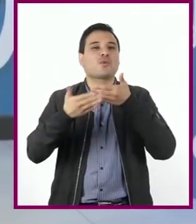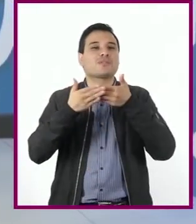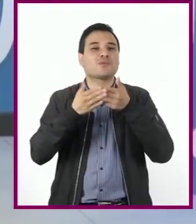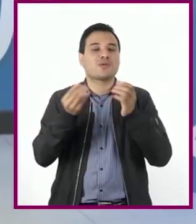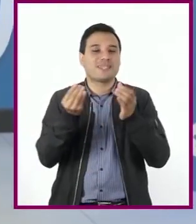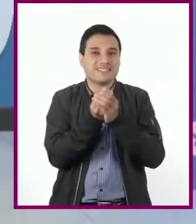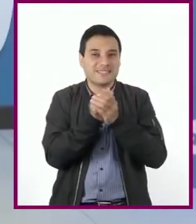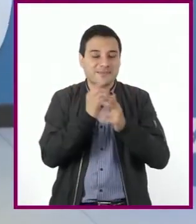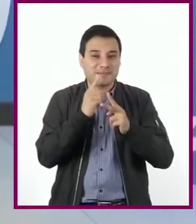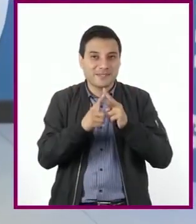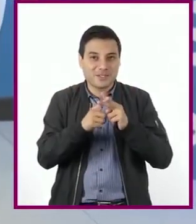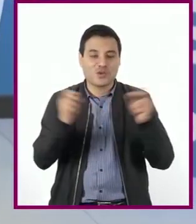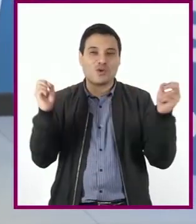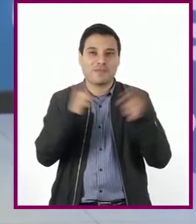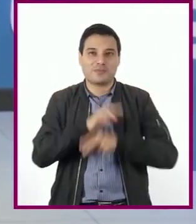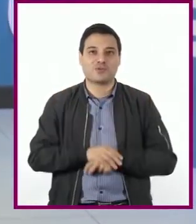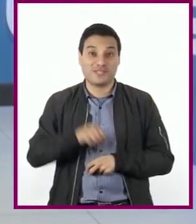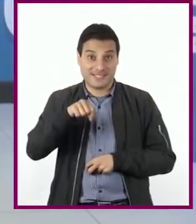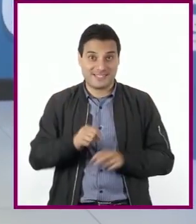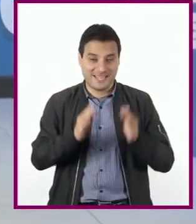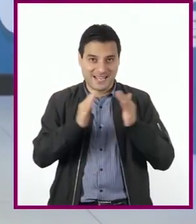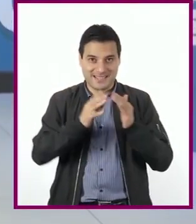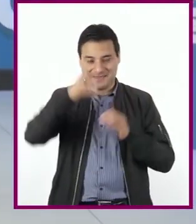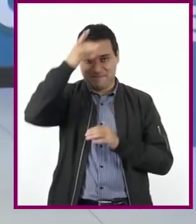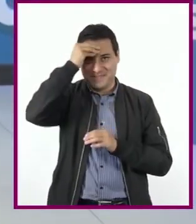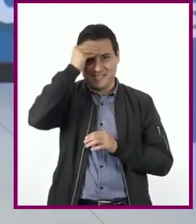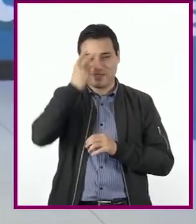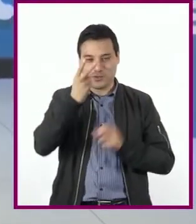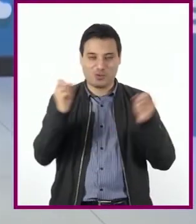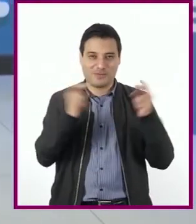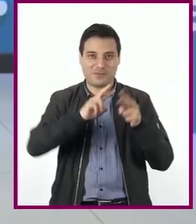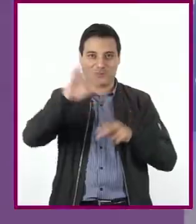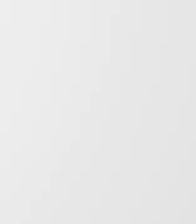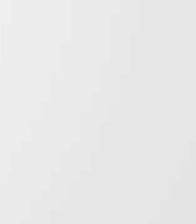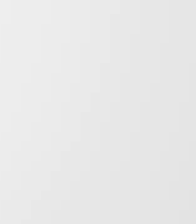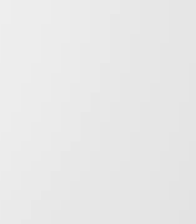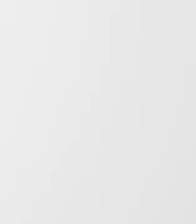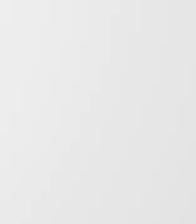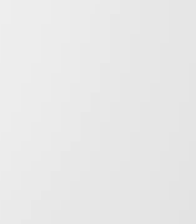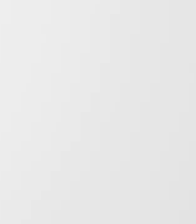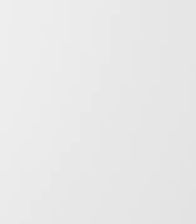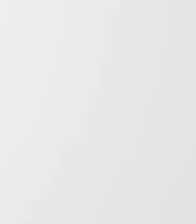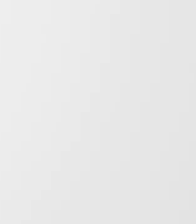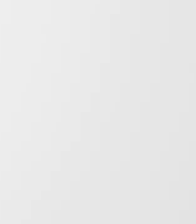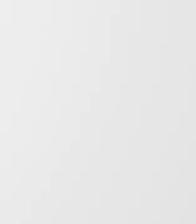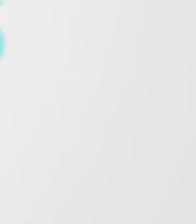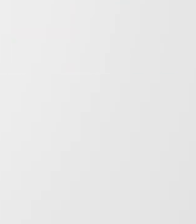próxima emisión de Aprende en Casa 2. Hasta la próxima.